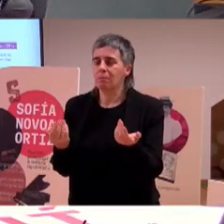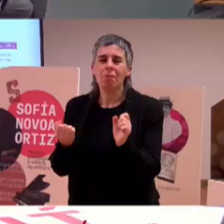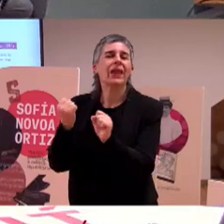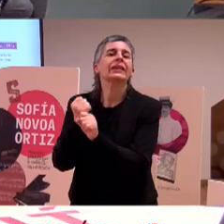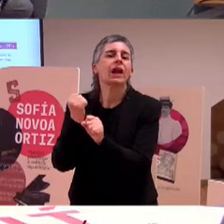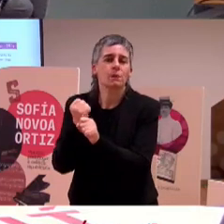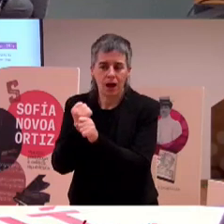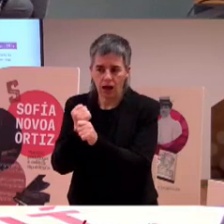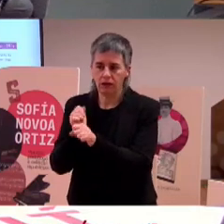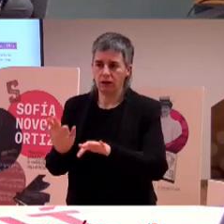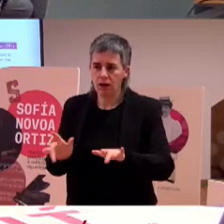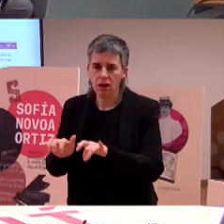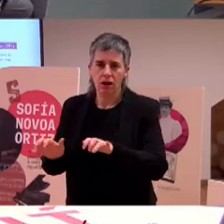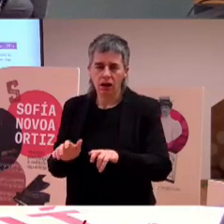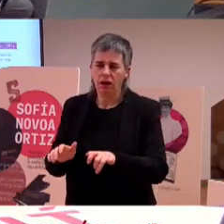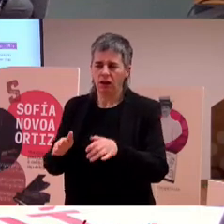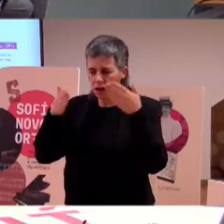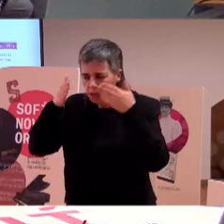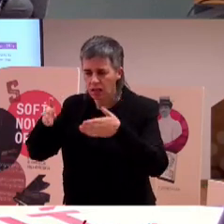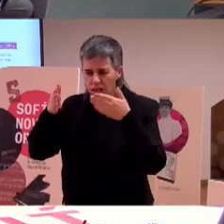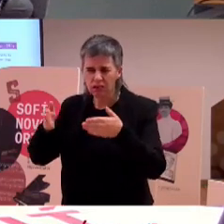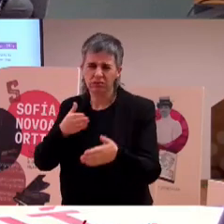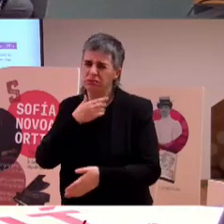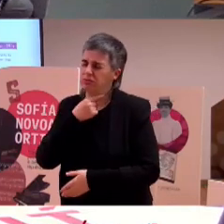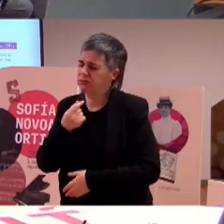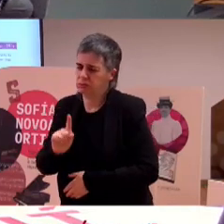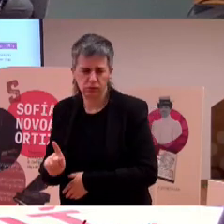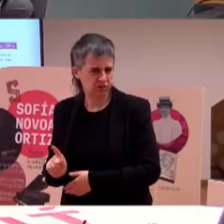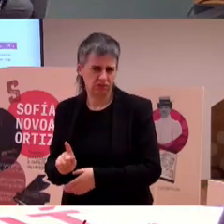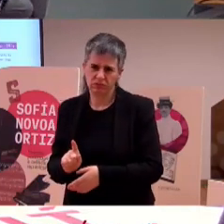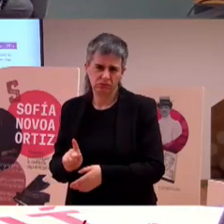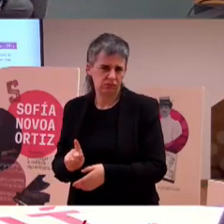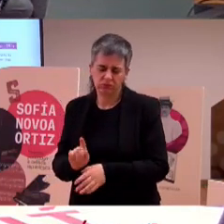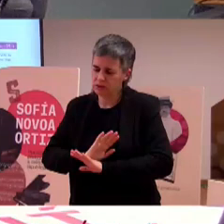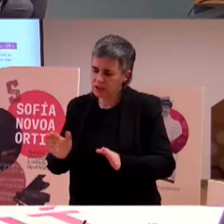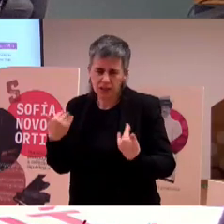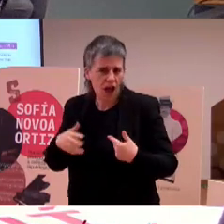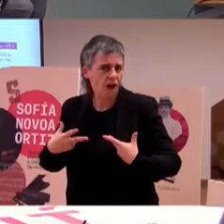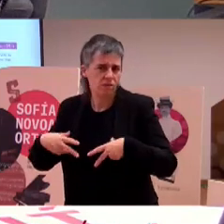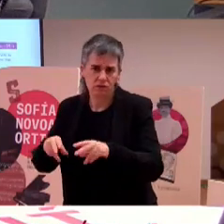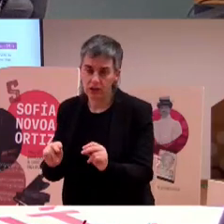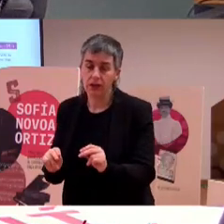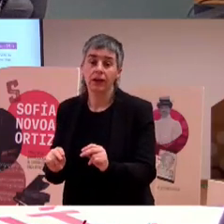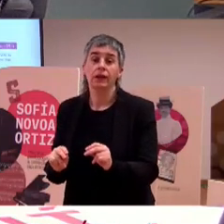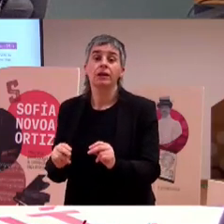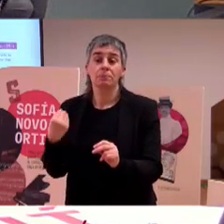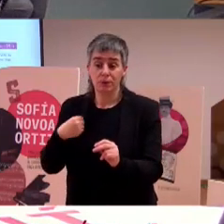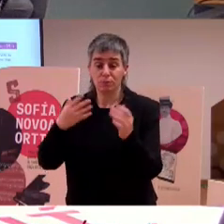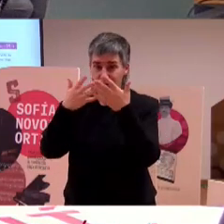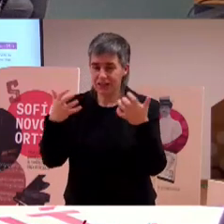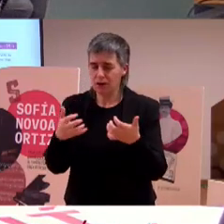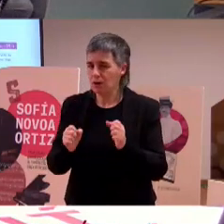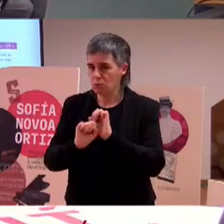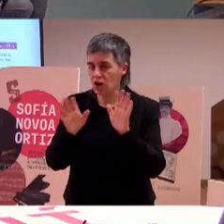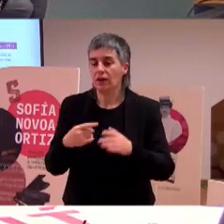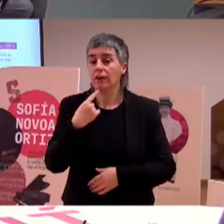traballando no que non quere e o que non lle gusta, como estabas dicindo, para satisfacer o seu pai, e relata-o así desta forma tan clara,